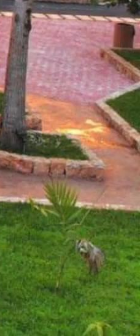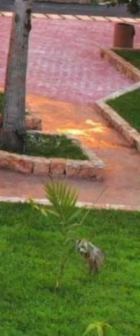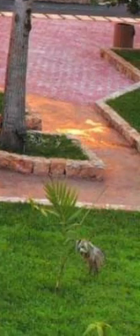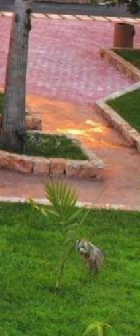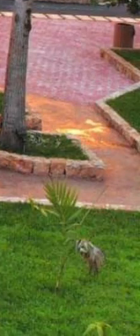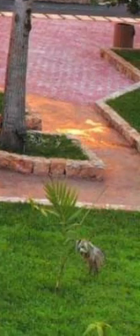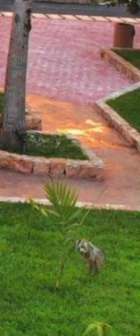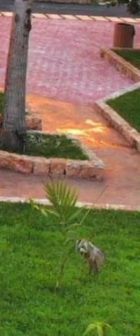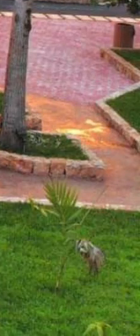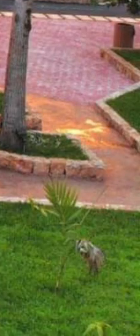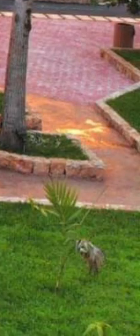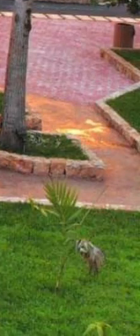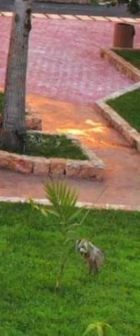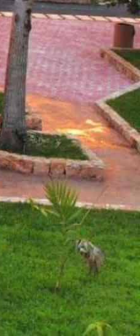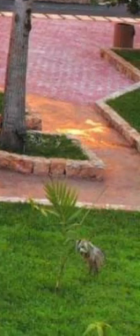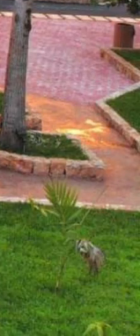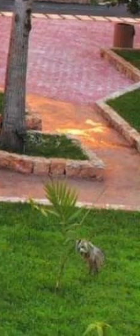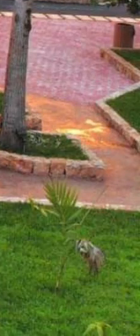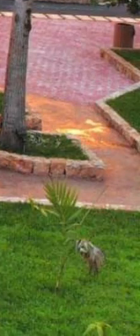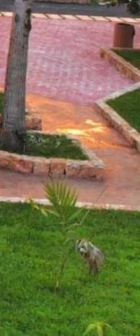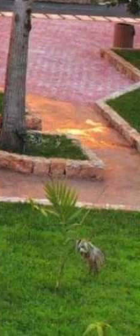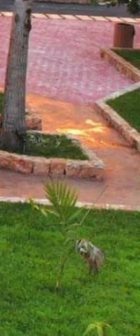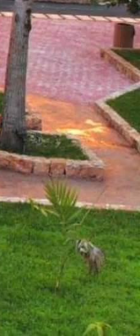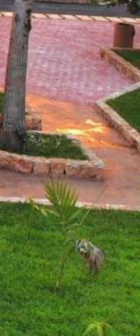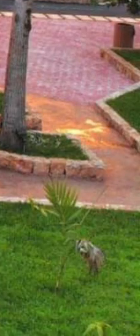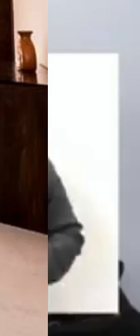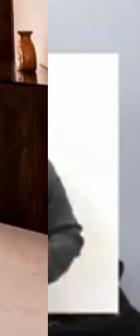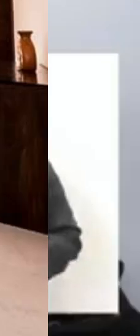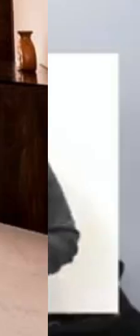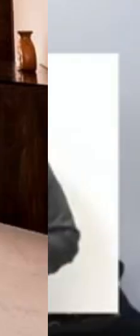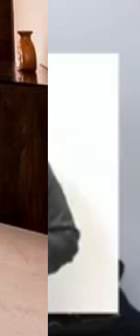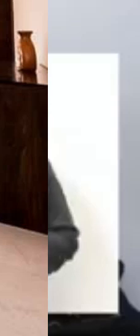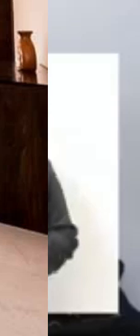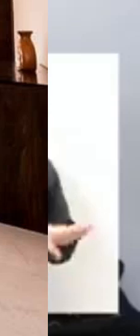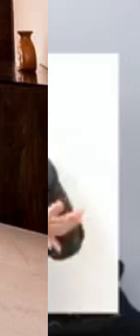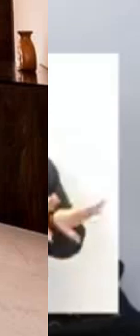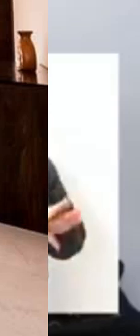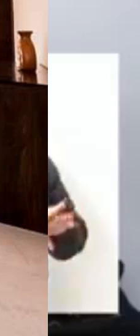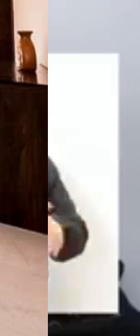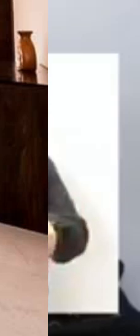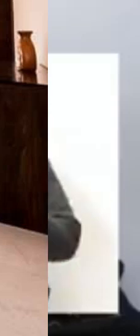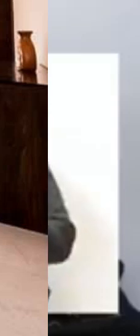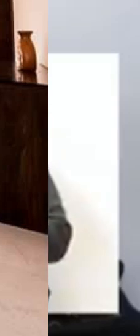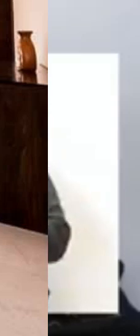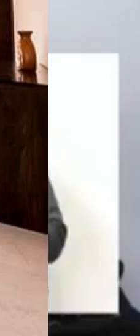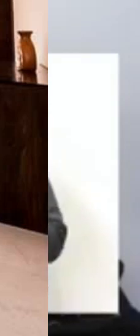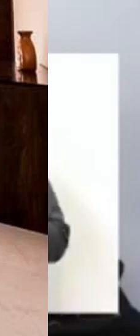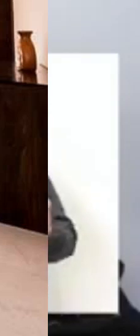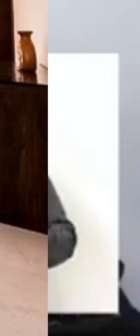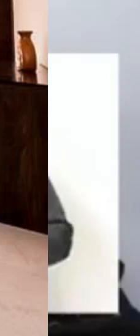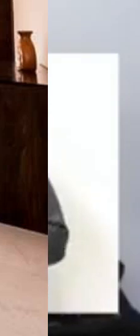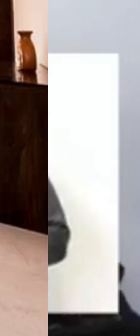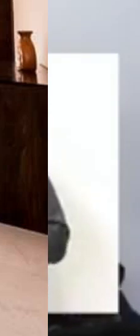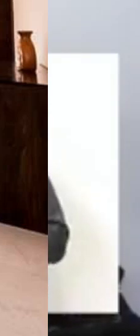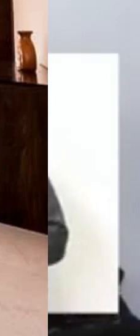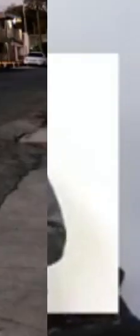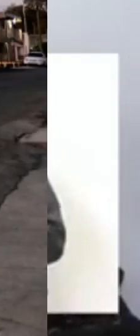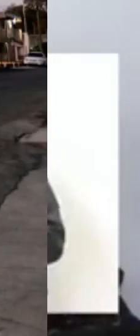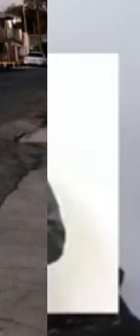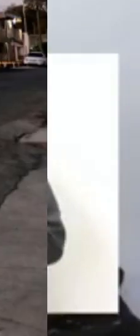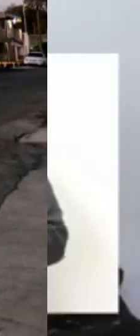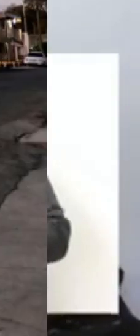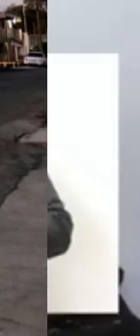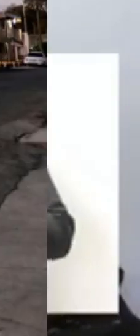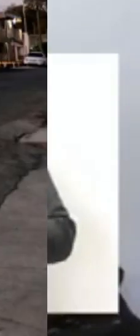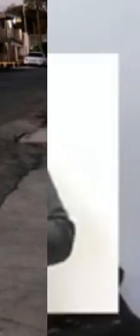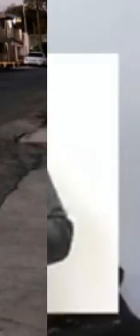También, se establecerá el Hotel Los Frailes con 9 habitaciones sencillas, 8 habitaciones dobles, 2 suites, un local comercial,